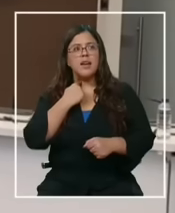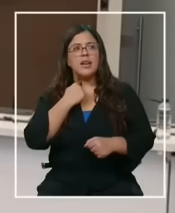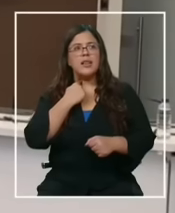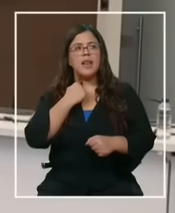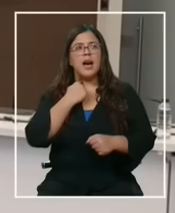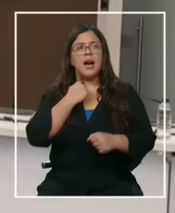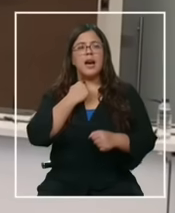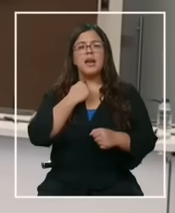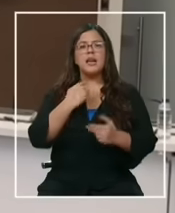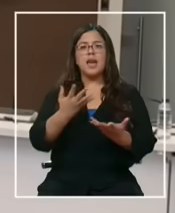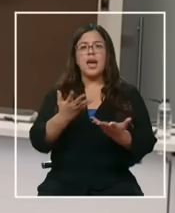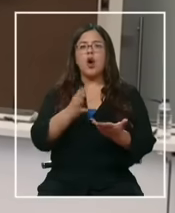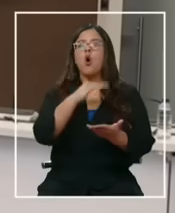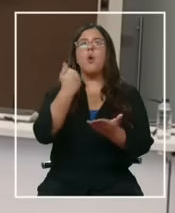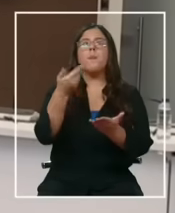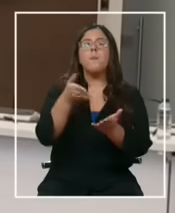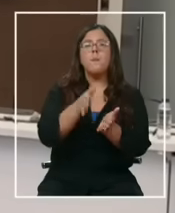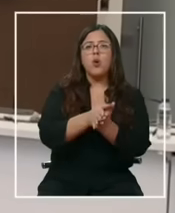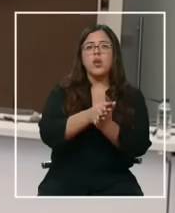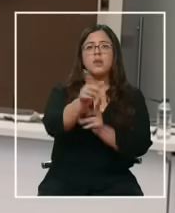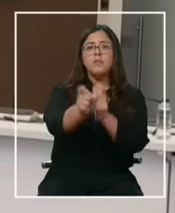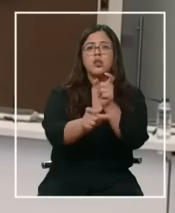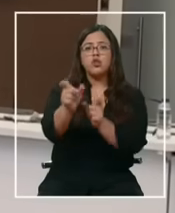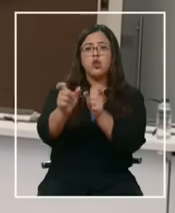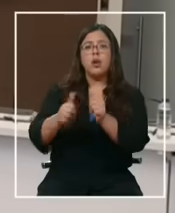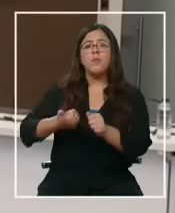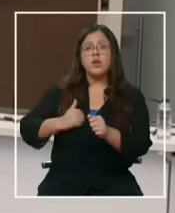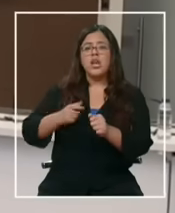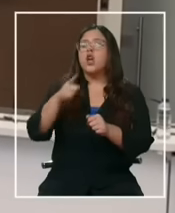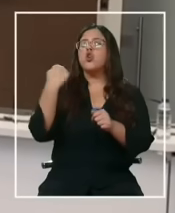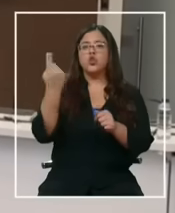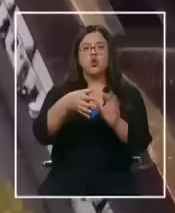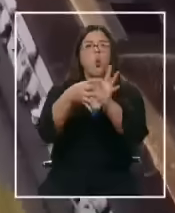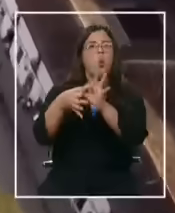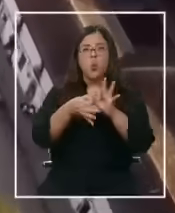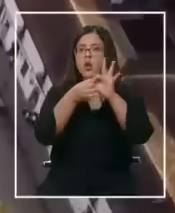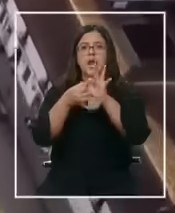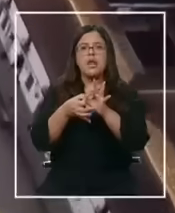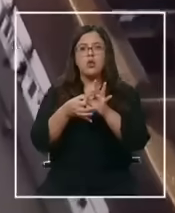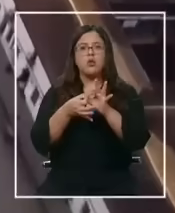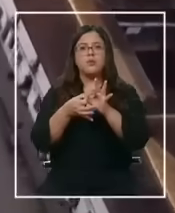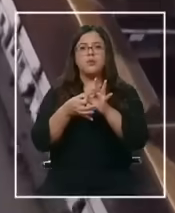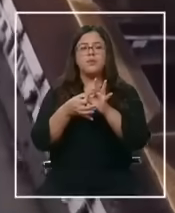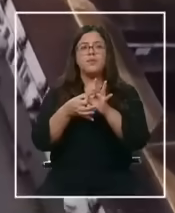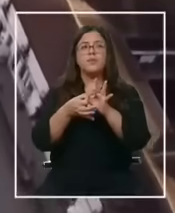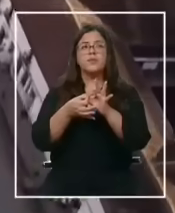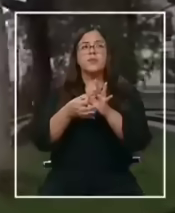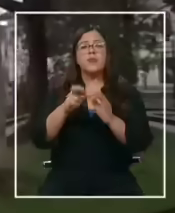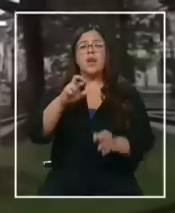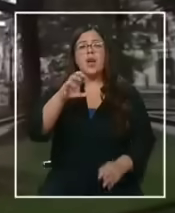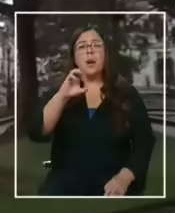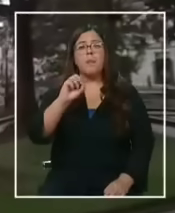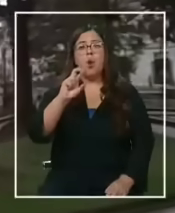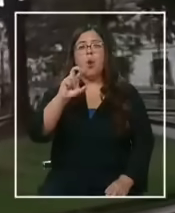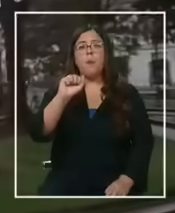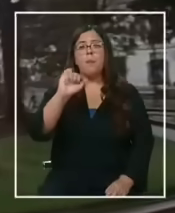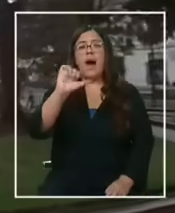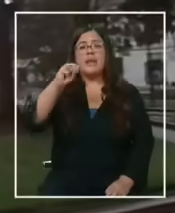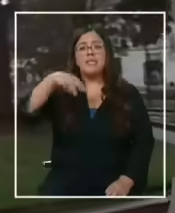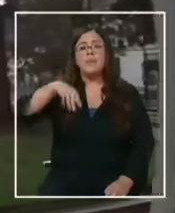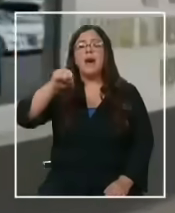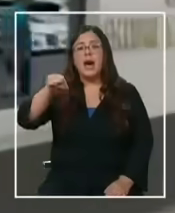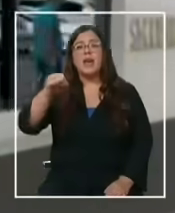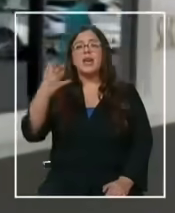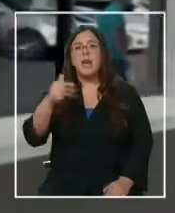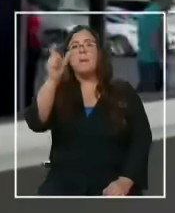vida de policías aquí reaccionamos todos como una sola familia la ciudad de popayan fue el escenario de la caída del